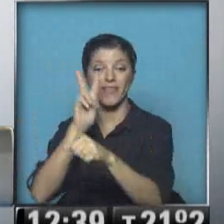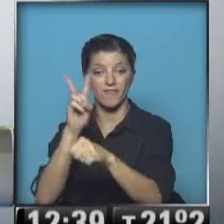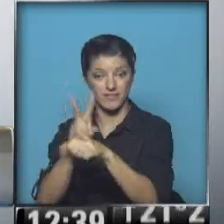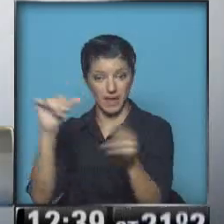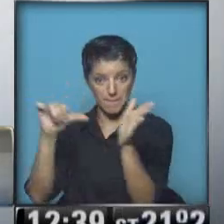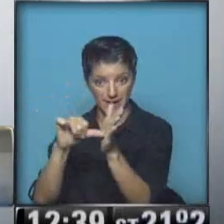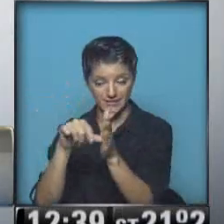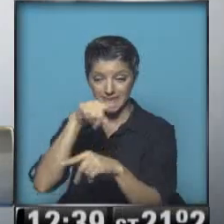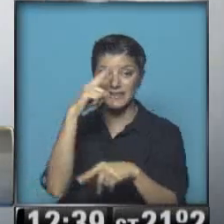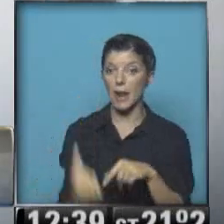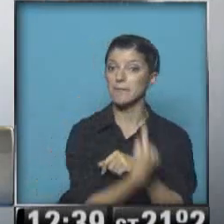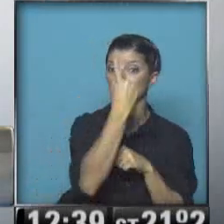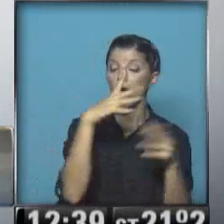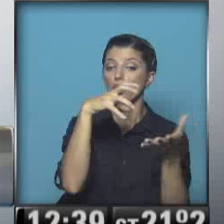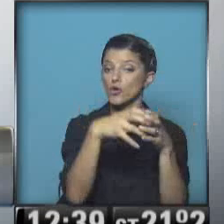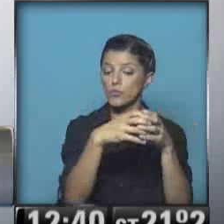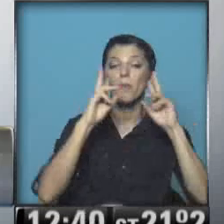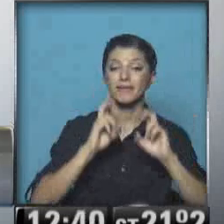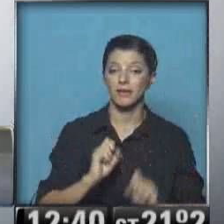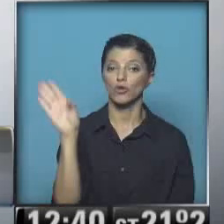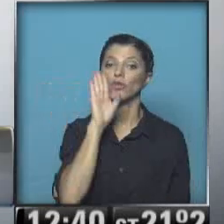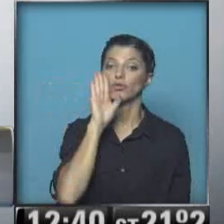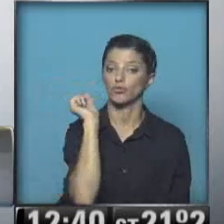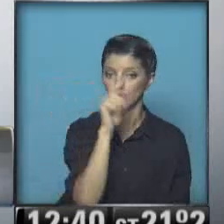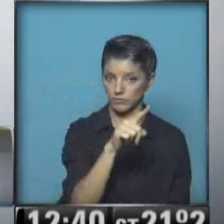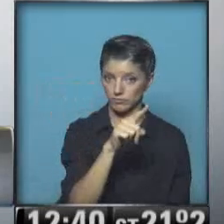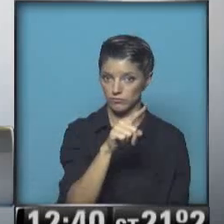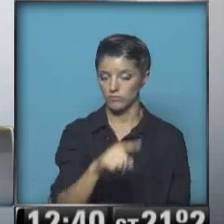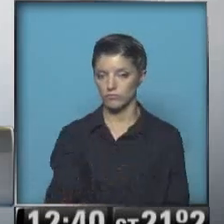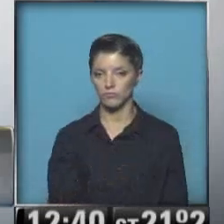principal agencia de inteligencia militar de Estados Unidos